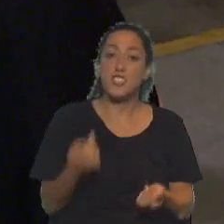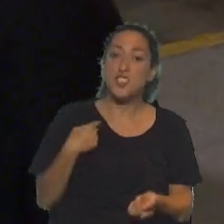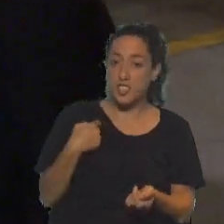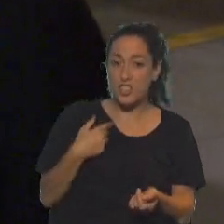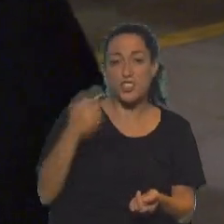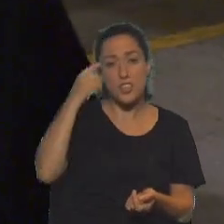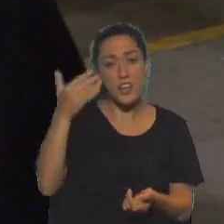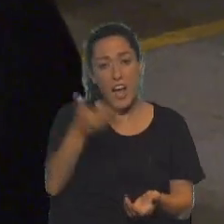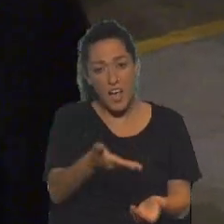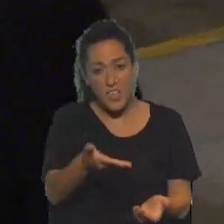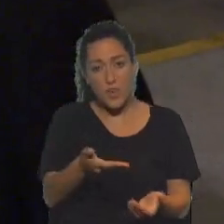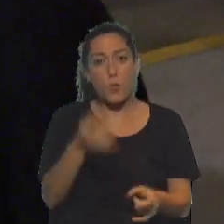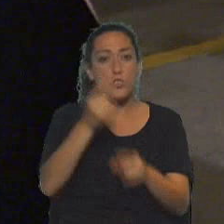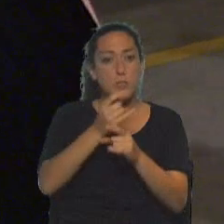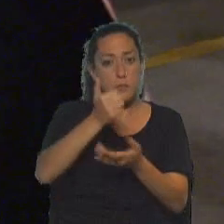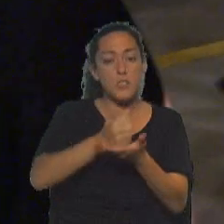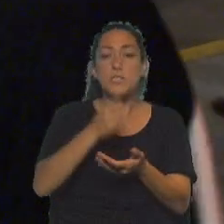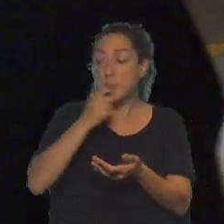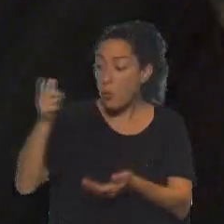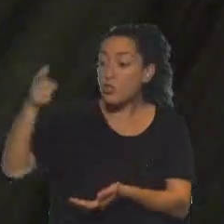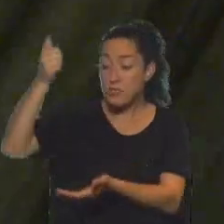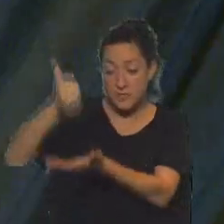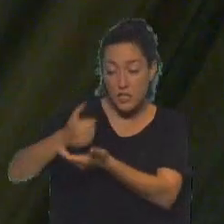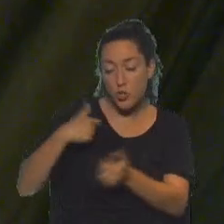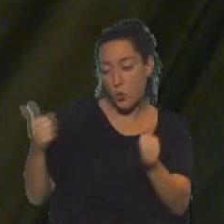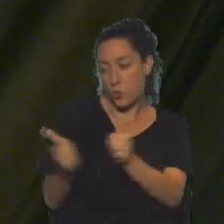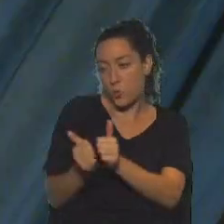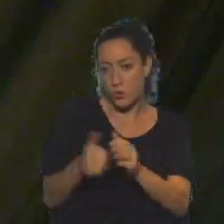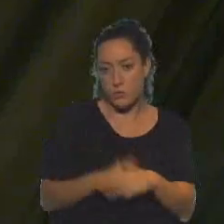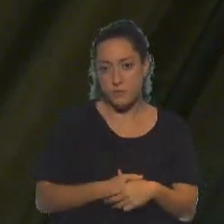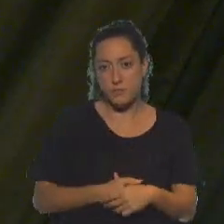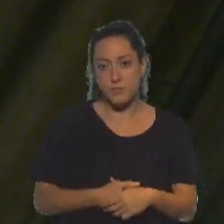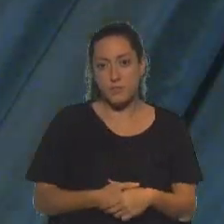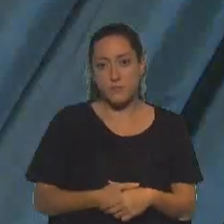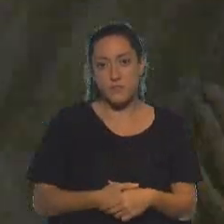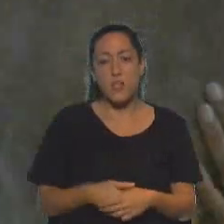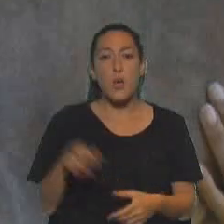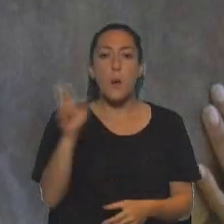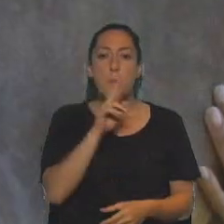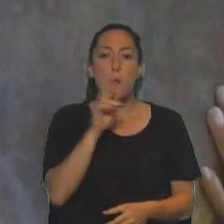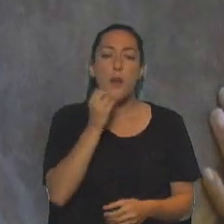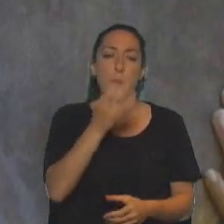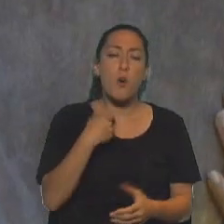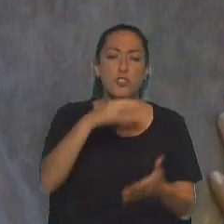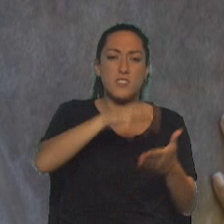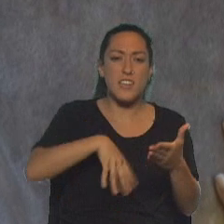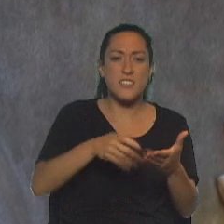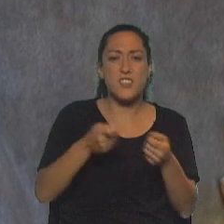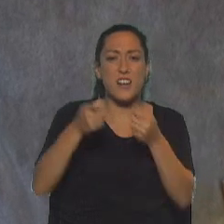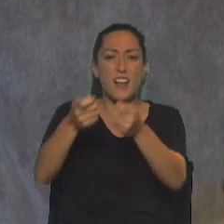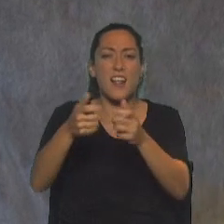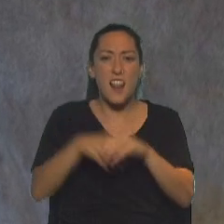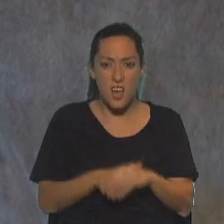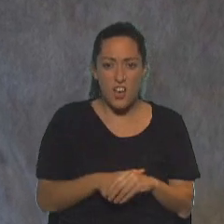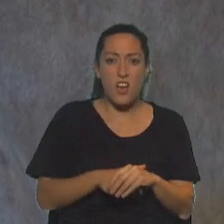extraño mucho, así que tenés que estar no, siempre. No, acá estoy. Donde vos estás, yo estoy con vos, Graciela. Qué ricas mujeres que les regaló este texto, ¿no? Ignacio Rogers, qué